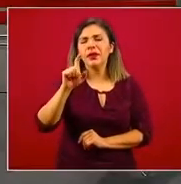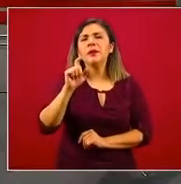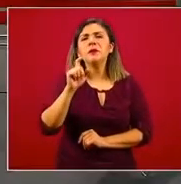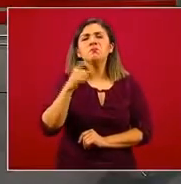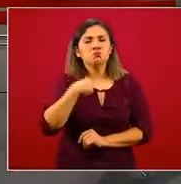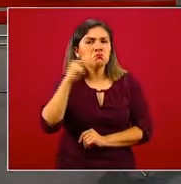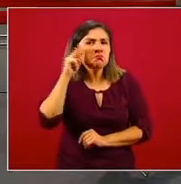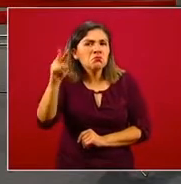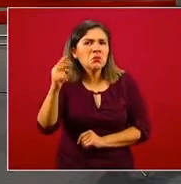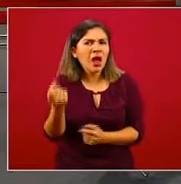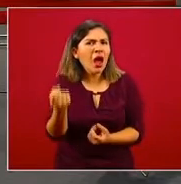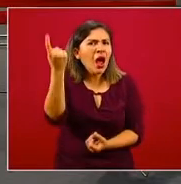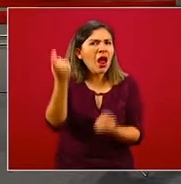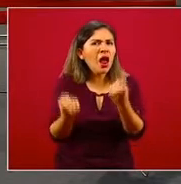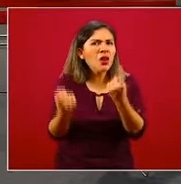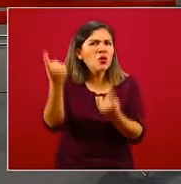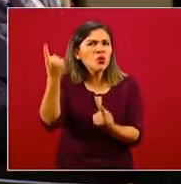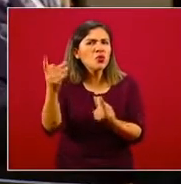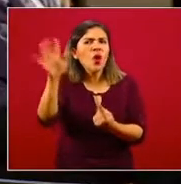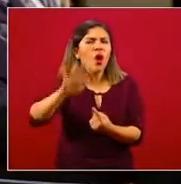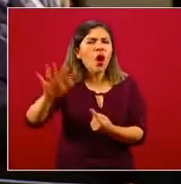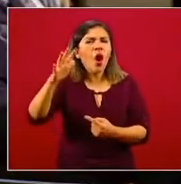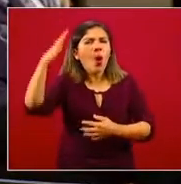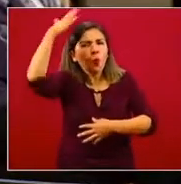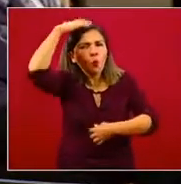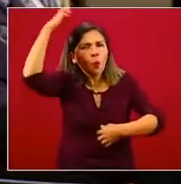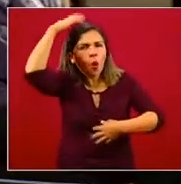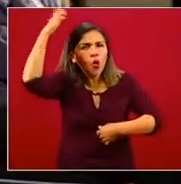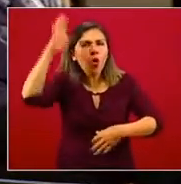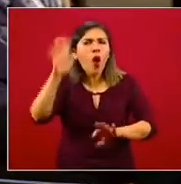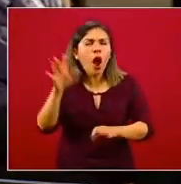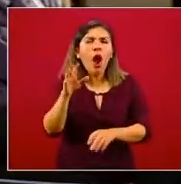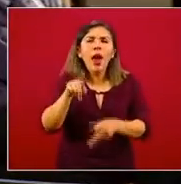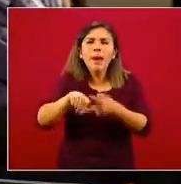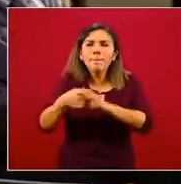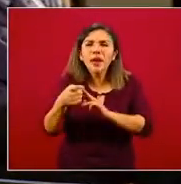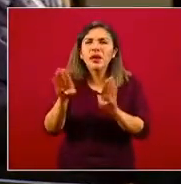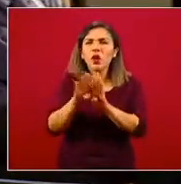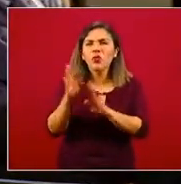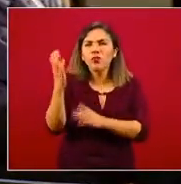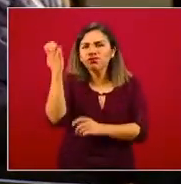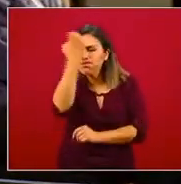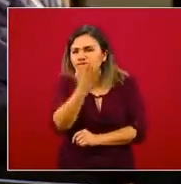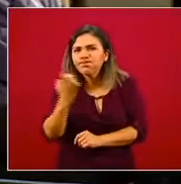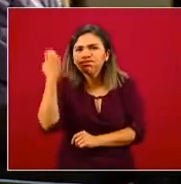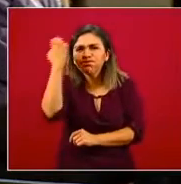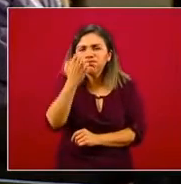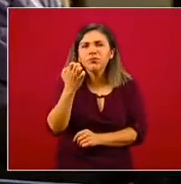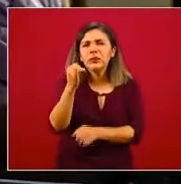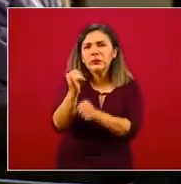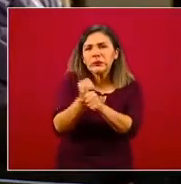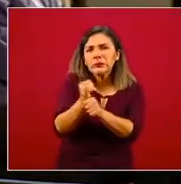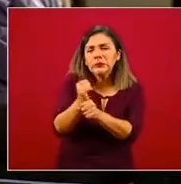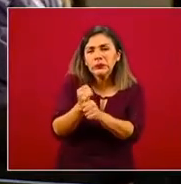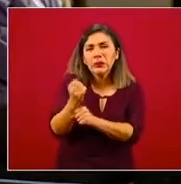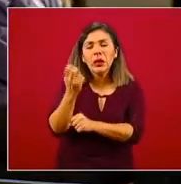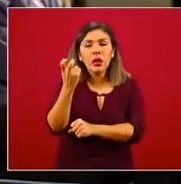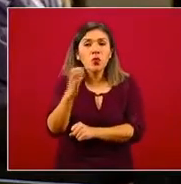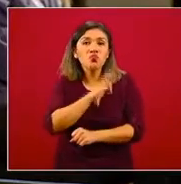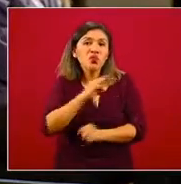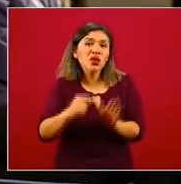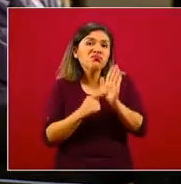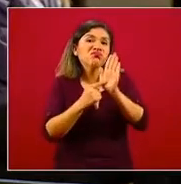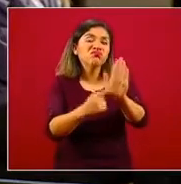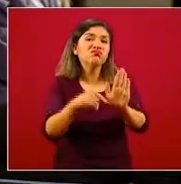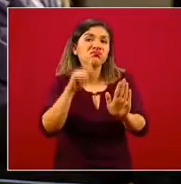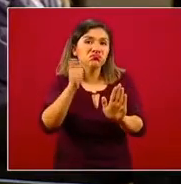some progress. changos, macacos, sobre, bueno, algunas Some monkeys investigaciones que had been podrían ya tested, hablar and de there's